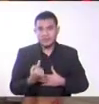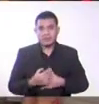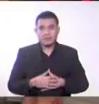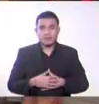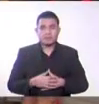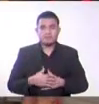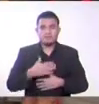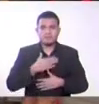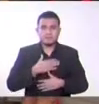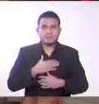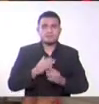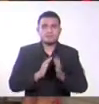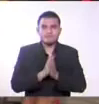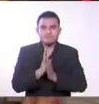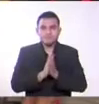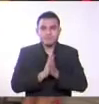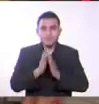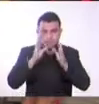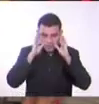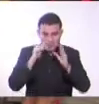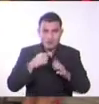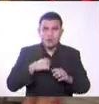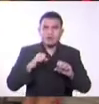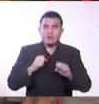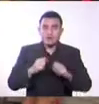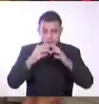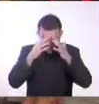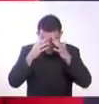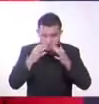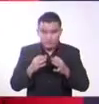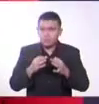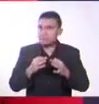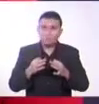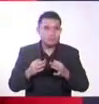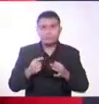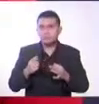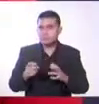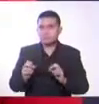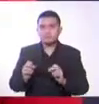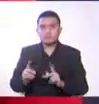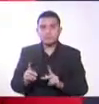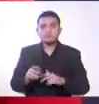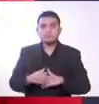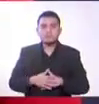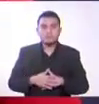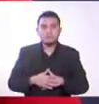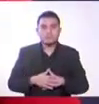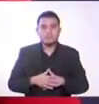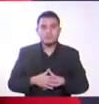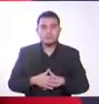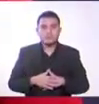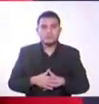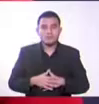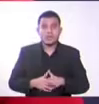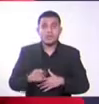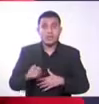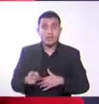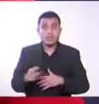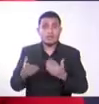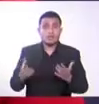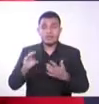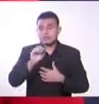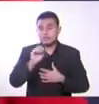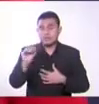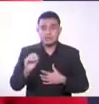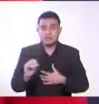la atención es que yo puedo decidir si pagarlo o no en ese caso, ¿verdad? O sea que ese impuesto no me